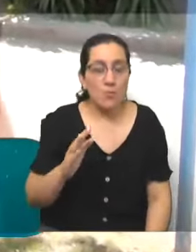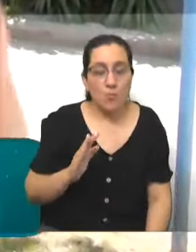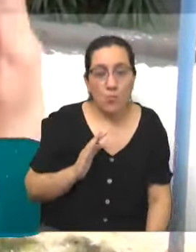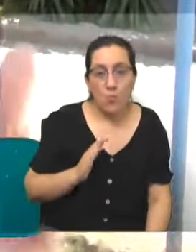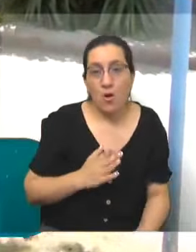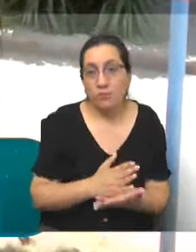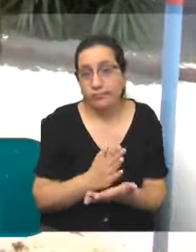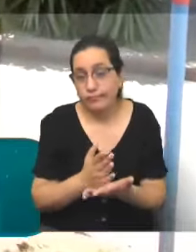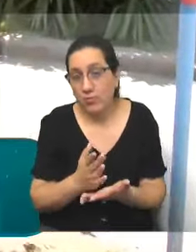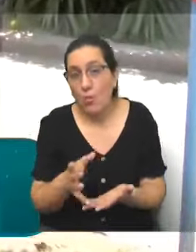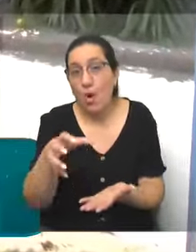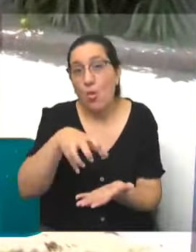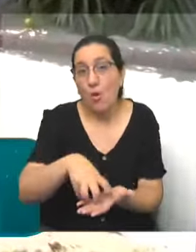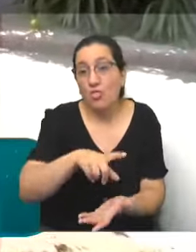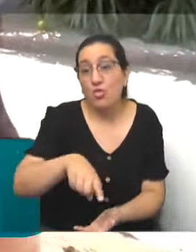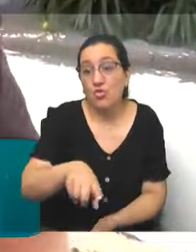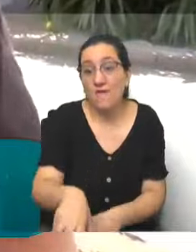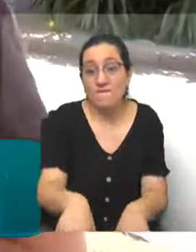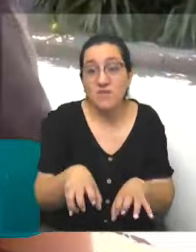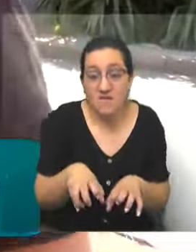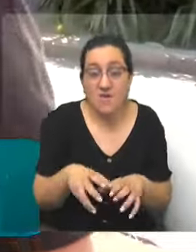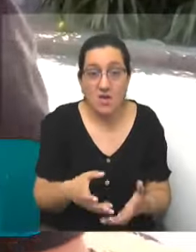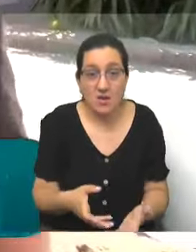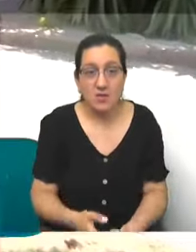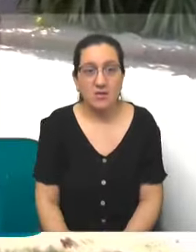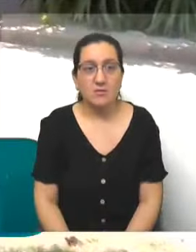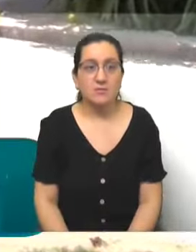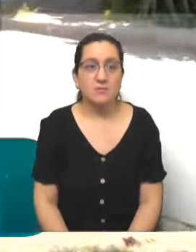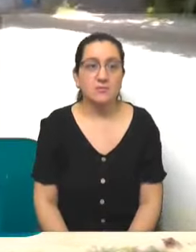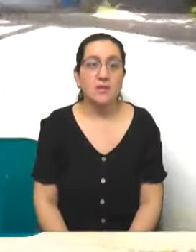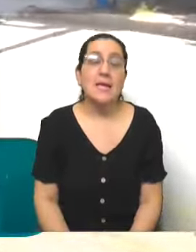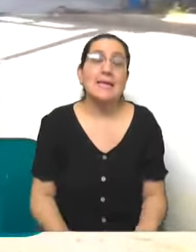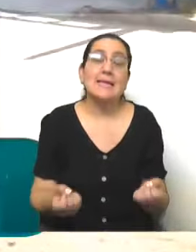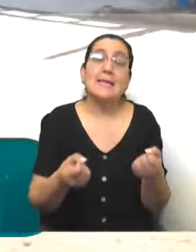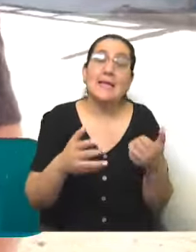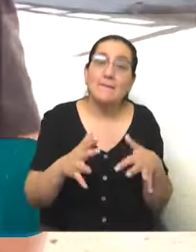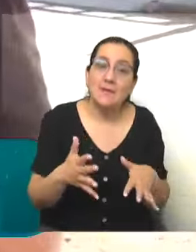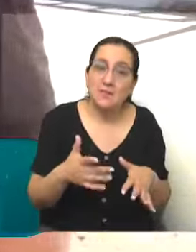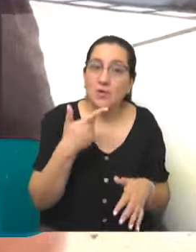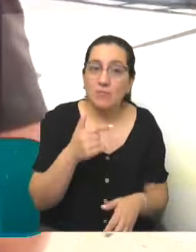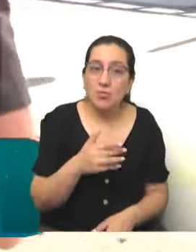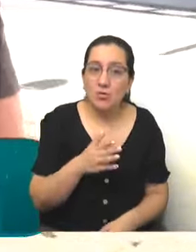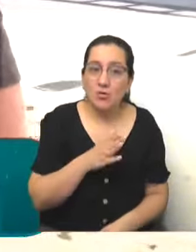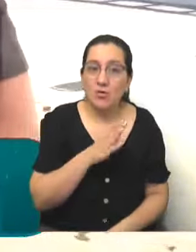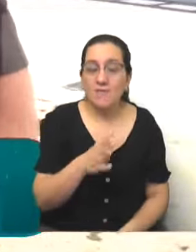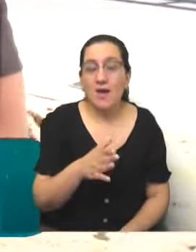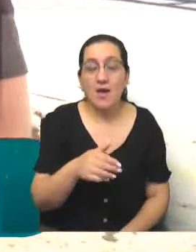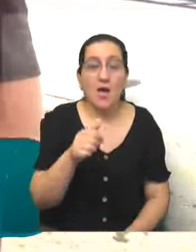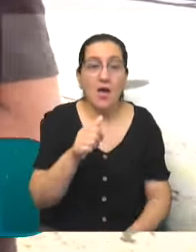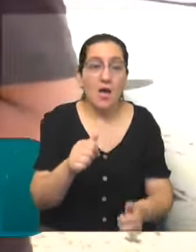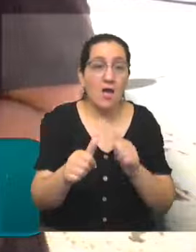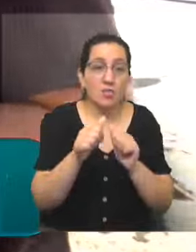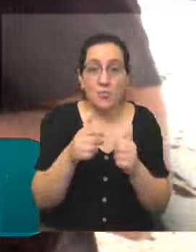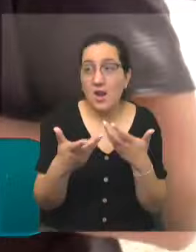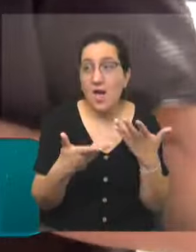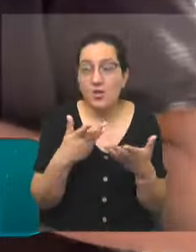referimos al lugar donde viven o también al nivel socioeconómico. ¿Qué pasa en los casos, Ignacio, que de repente uno bombara a tomarse un copetín y de repente uno ve